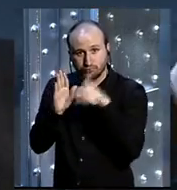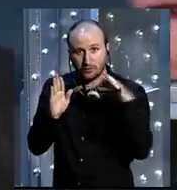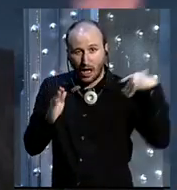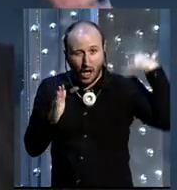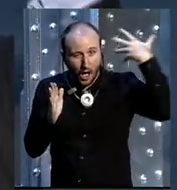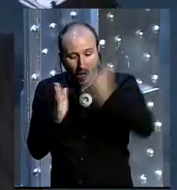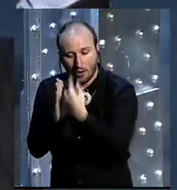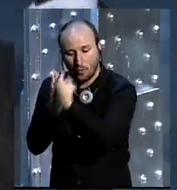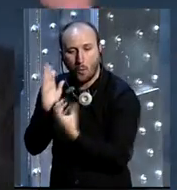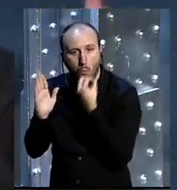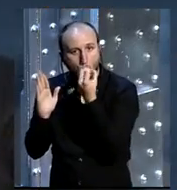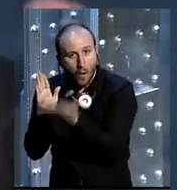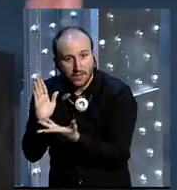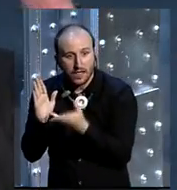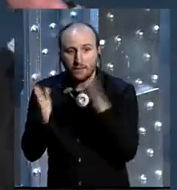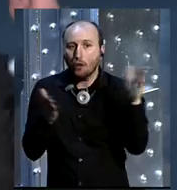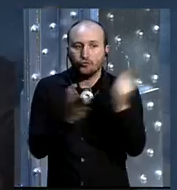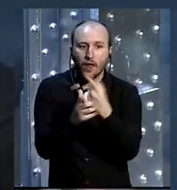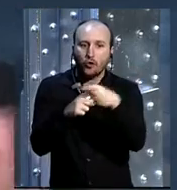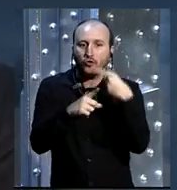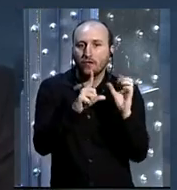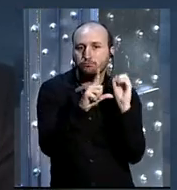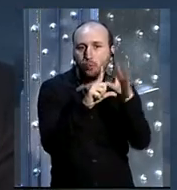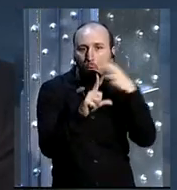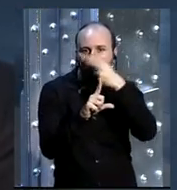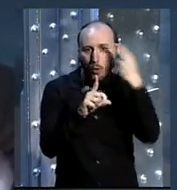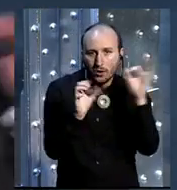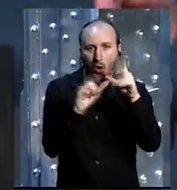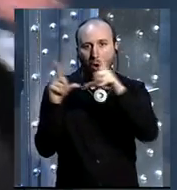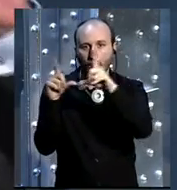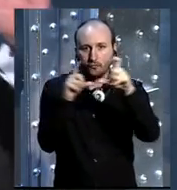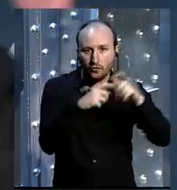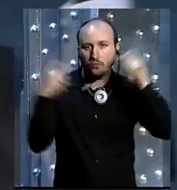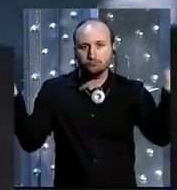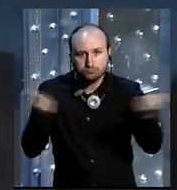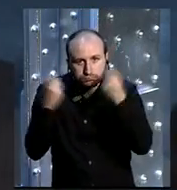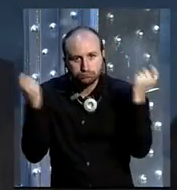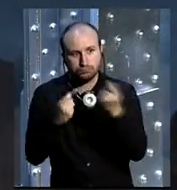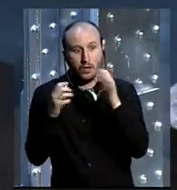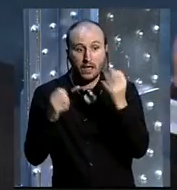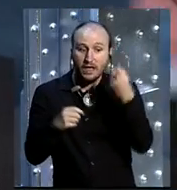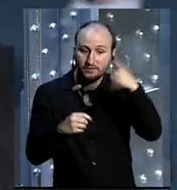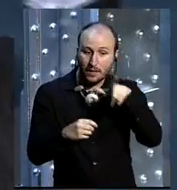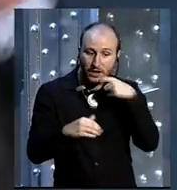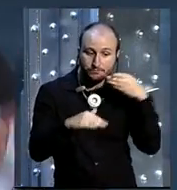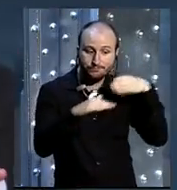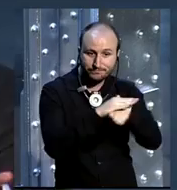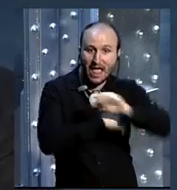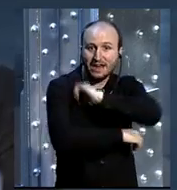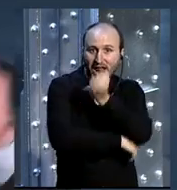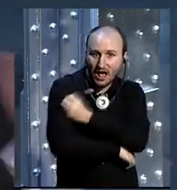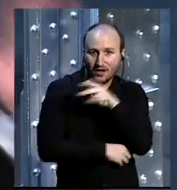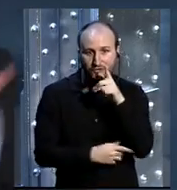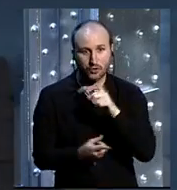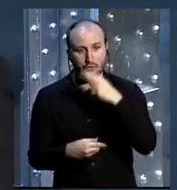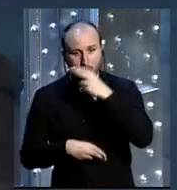ver todo lo que hemos publicado, todas las fotos que hemos actualizado cada vez que hemos comentado, y podéis entrar en ese registro y podéis cambiar el